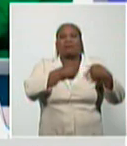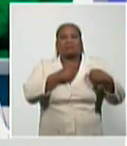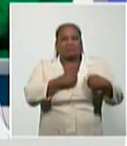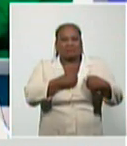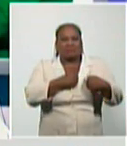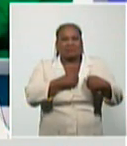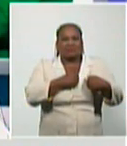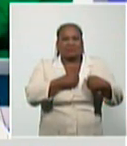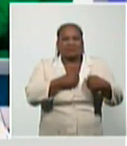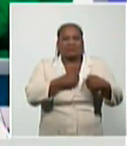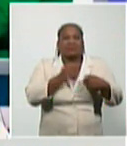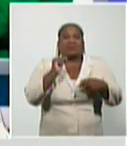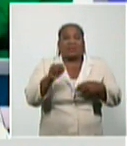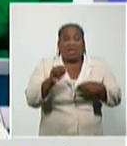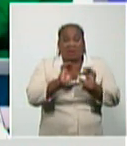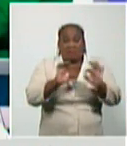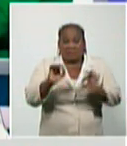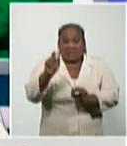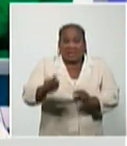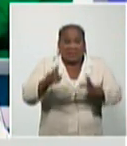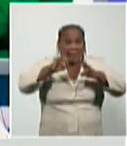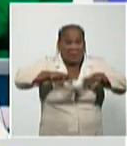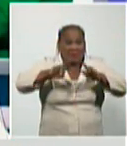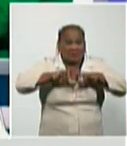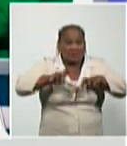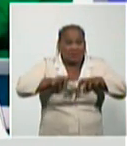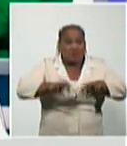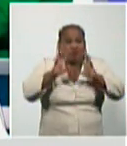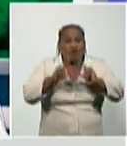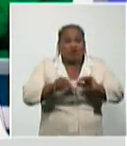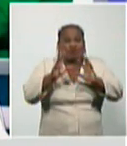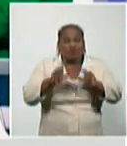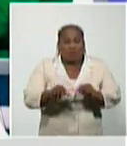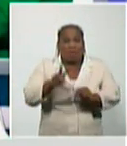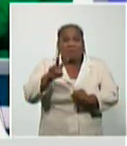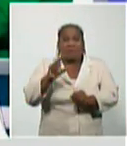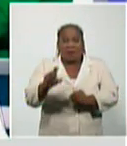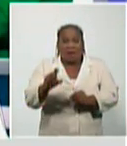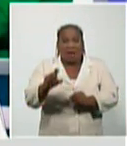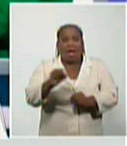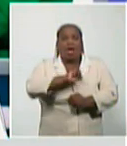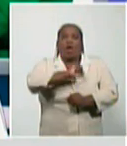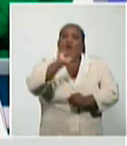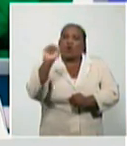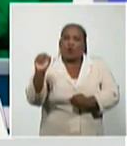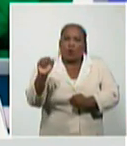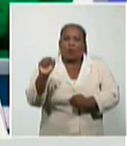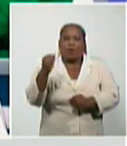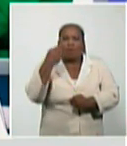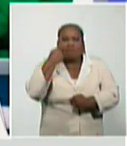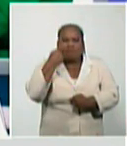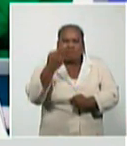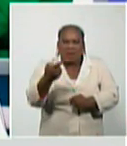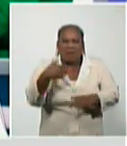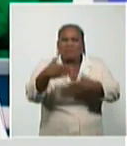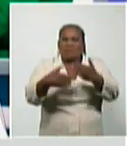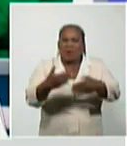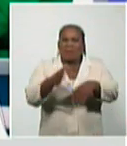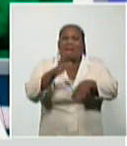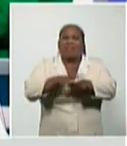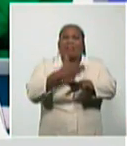esta especialista de la provincia de Villa Clara logró identificar un grupo de alteraciones. Entonces,